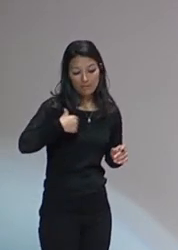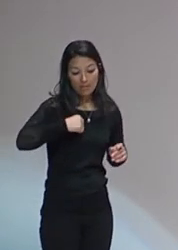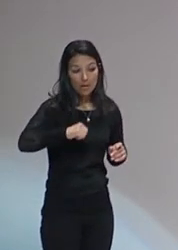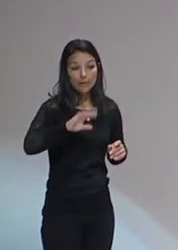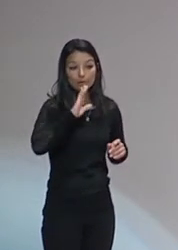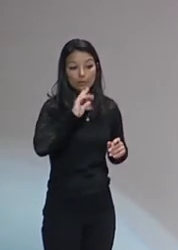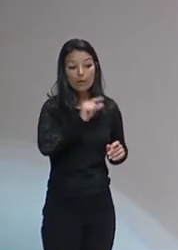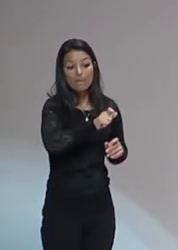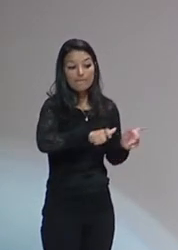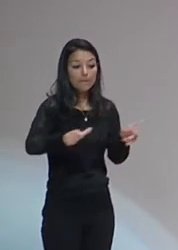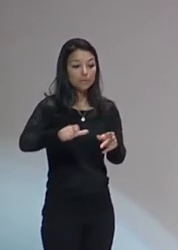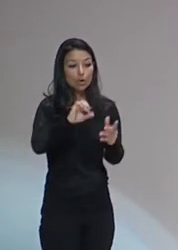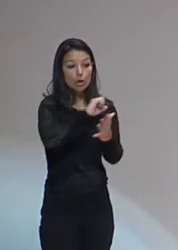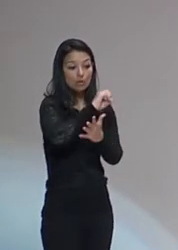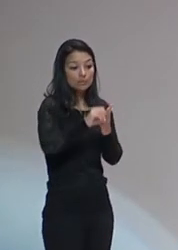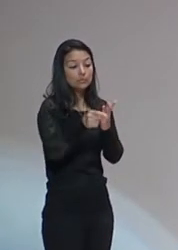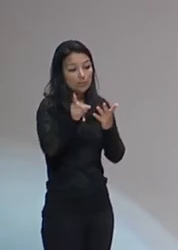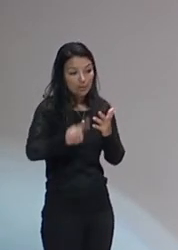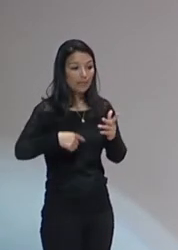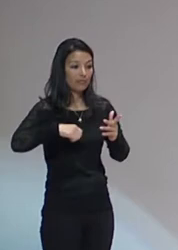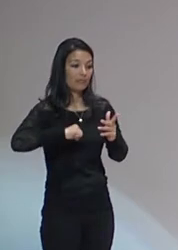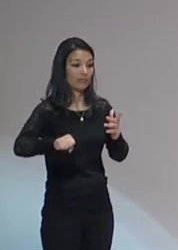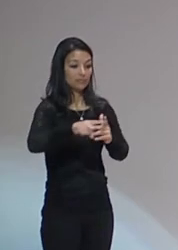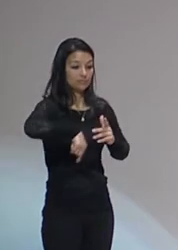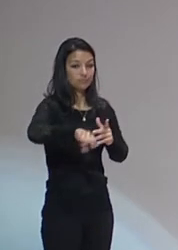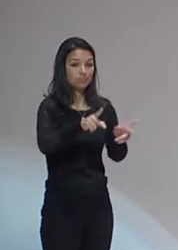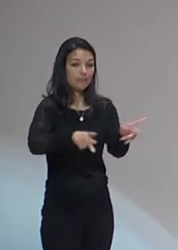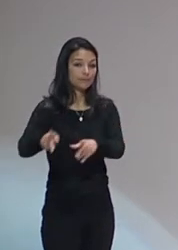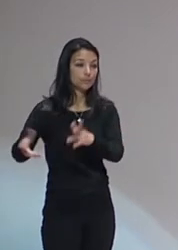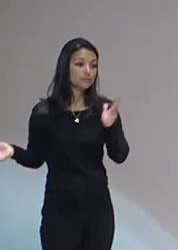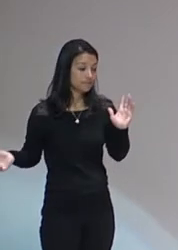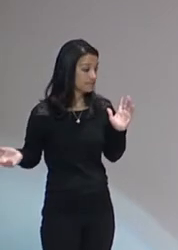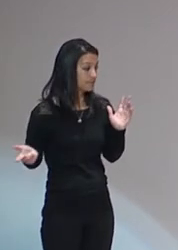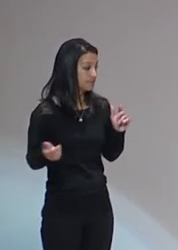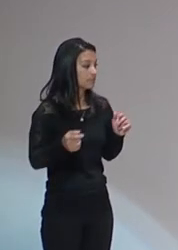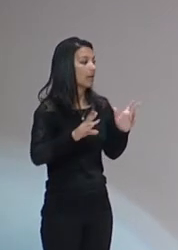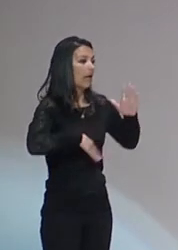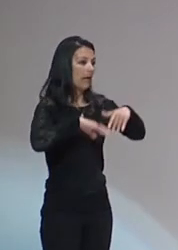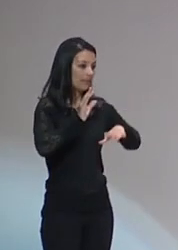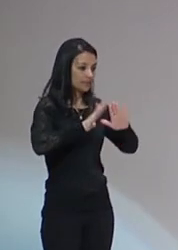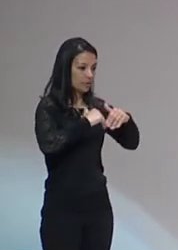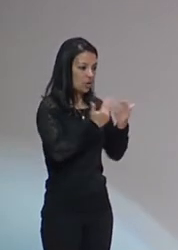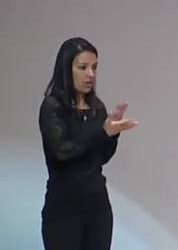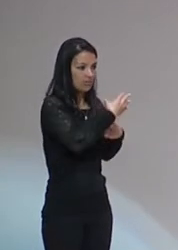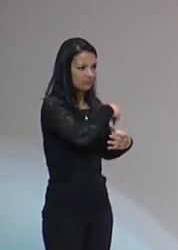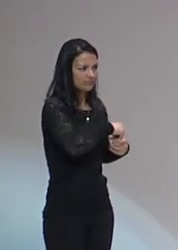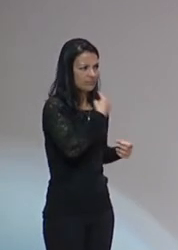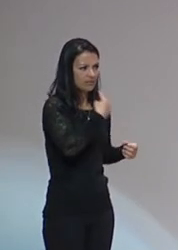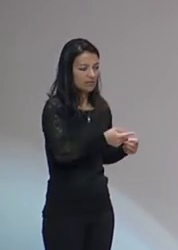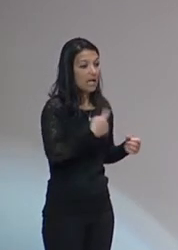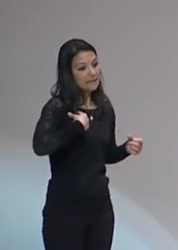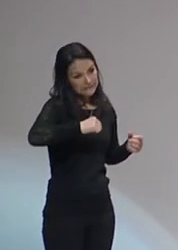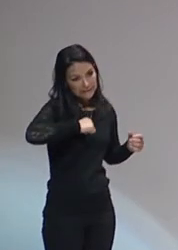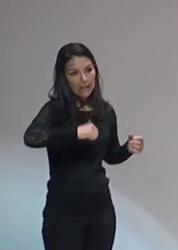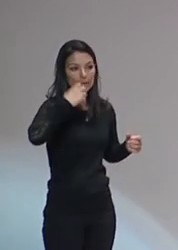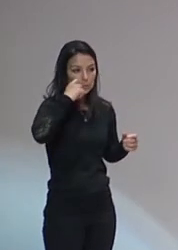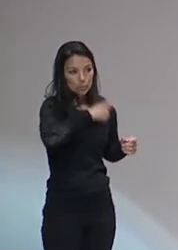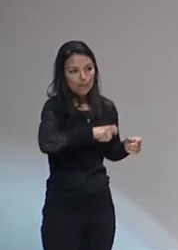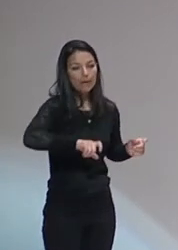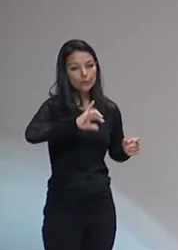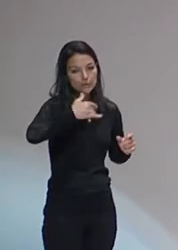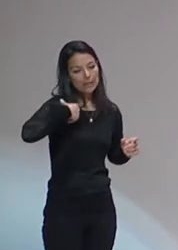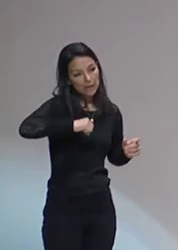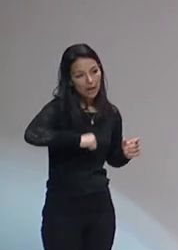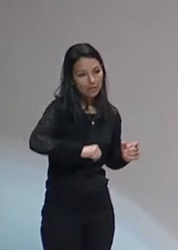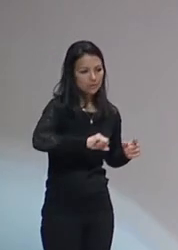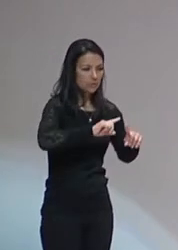orientación sexual diferente también lo tienen, ¿verdad? Y entonces a veces en la escuela se dice, sí, derechos humanos, pero encuentra